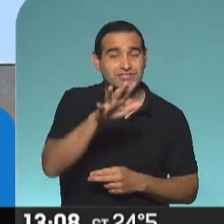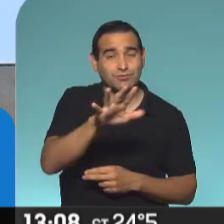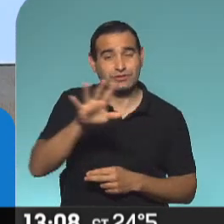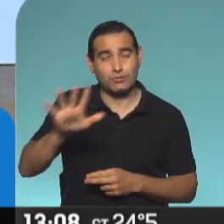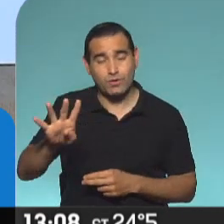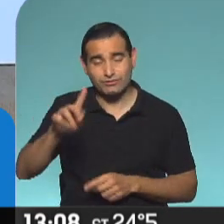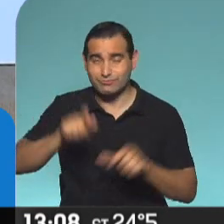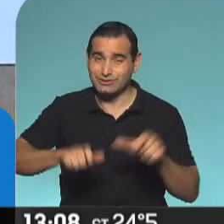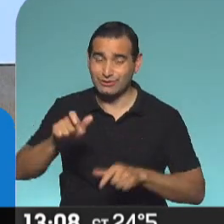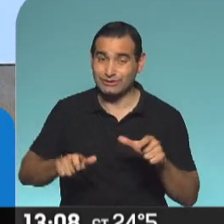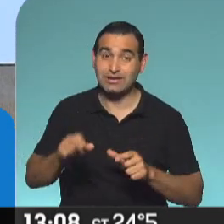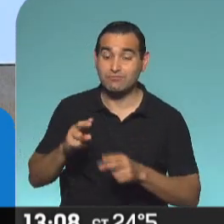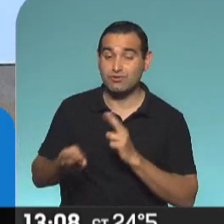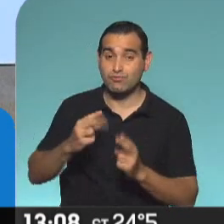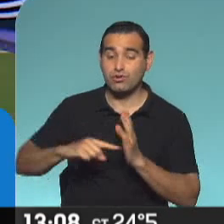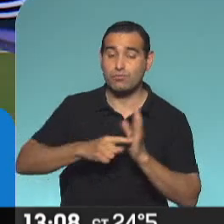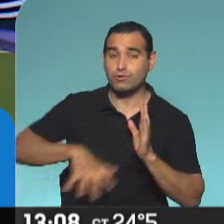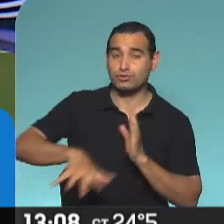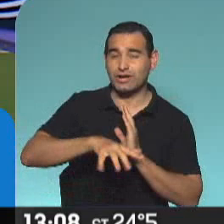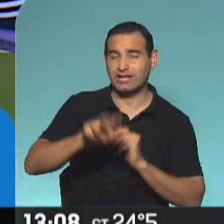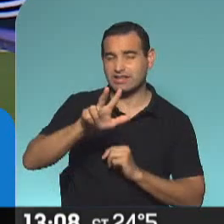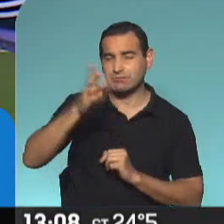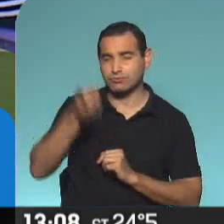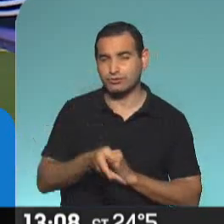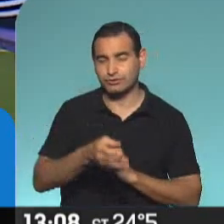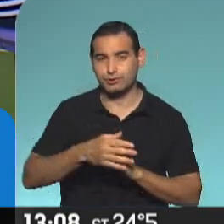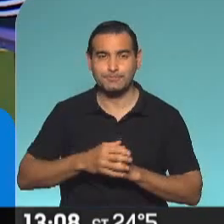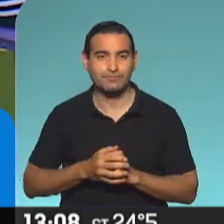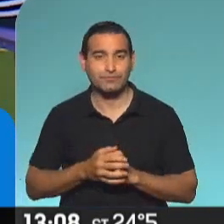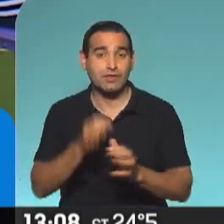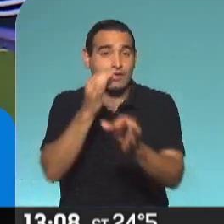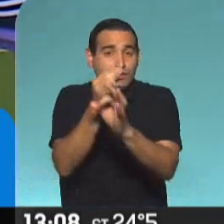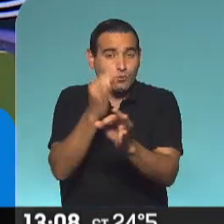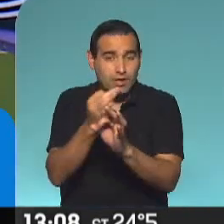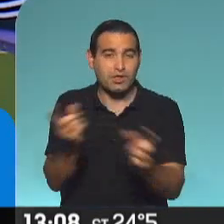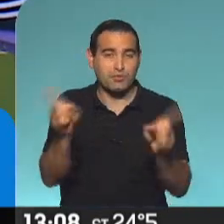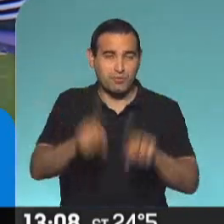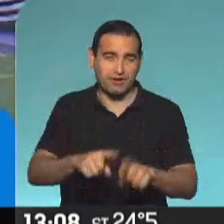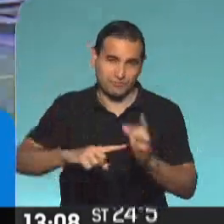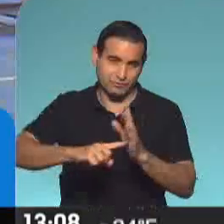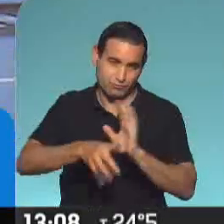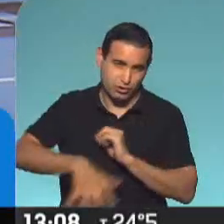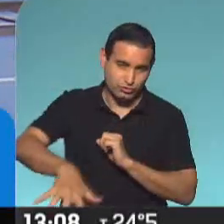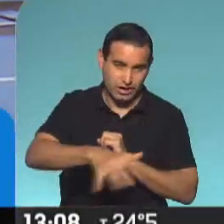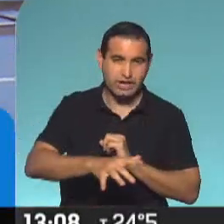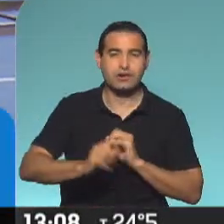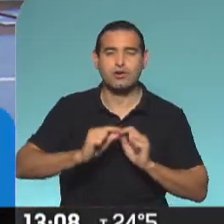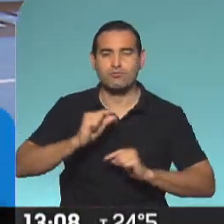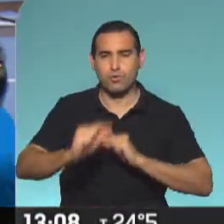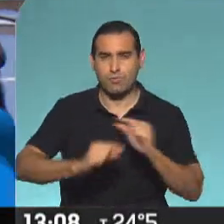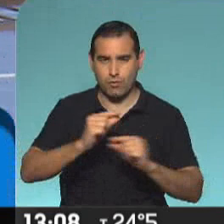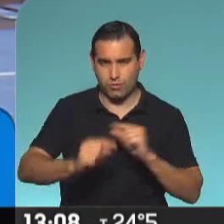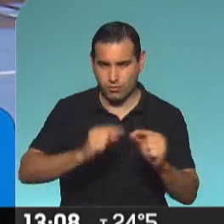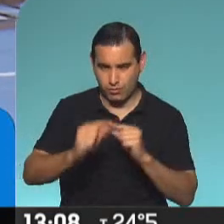lo que hace una letalidad para la ciudad buenos aires de 3% vuelven las clases en la ciudad en forma segmentada